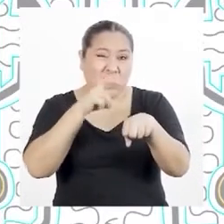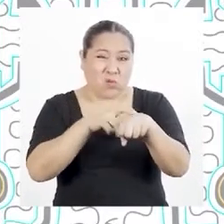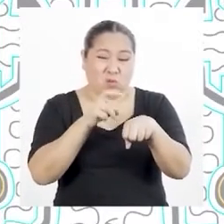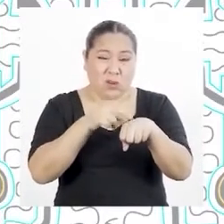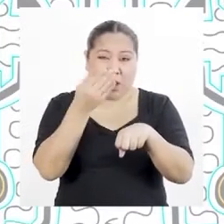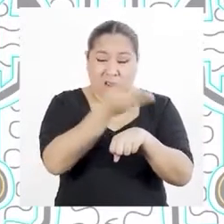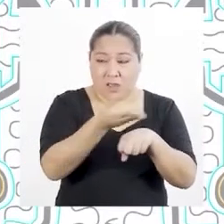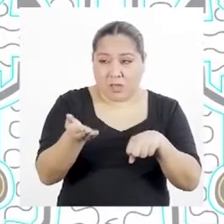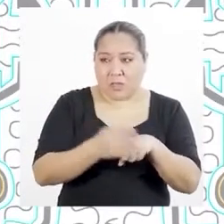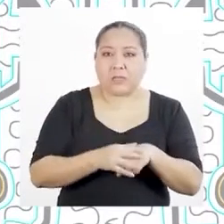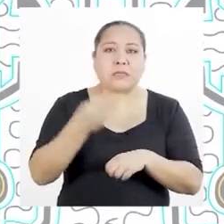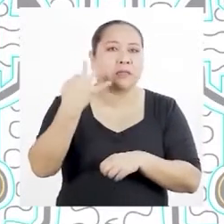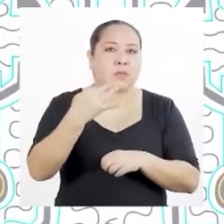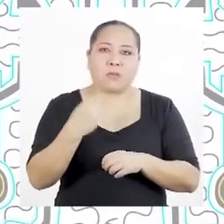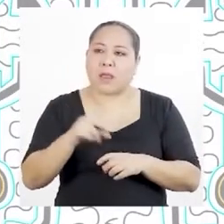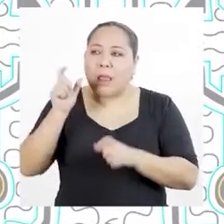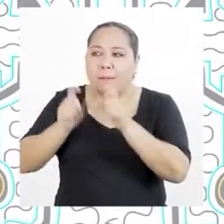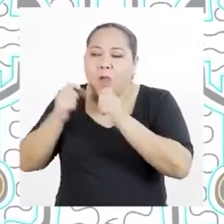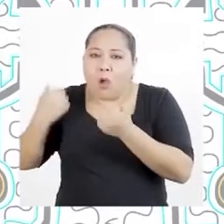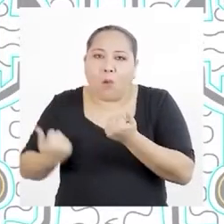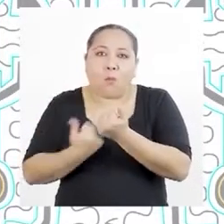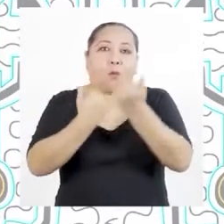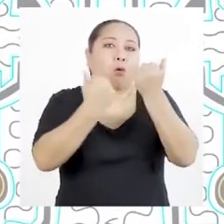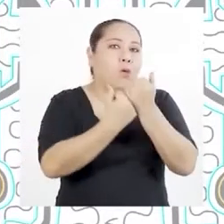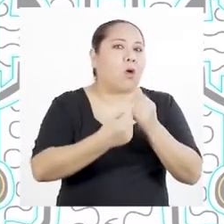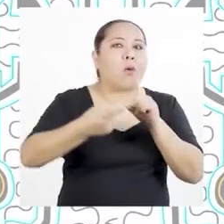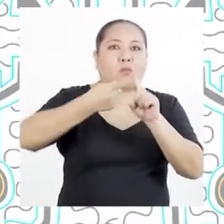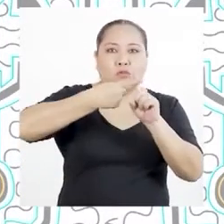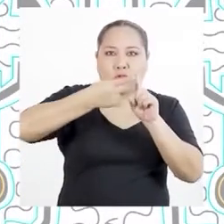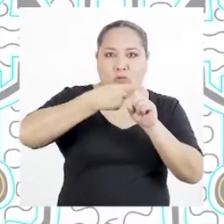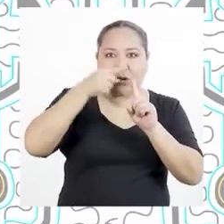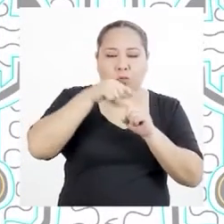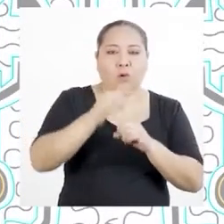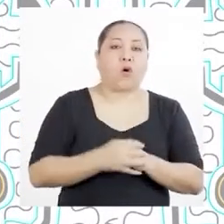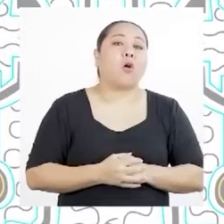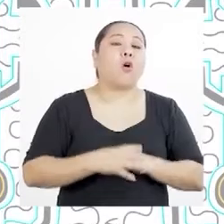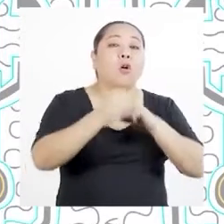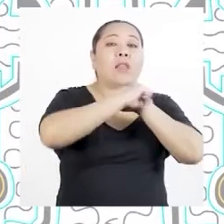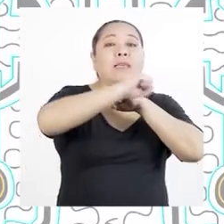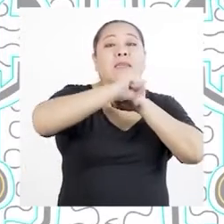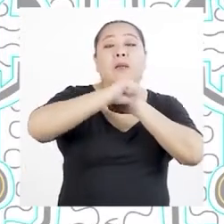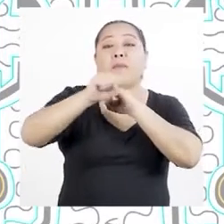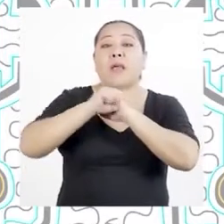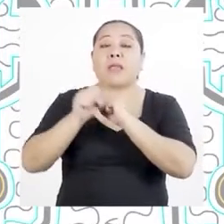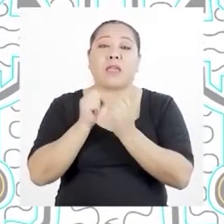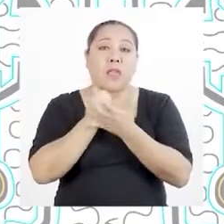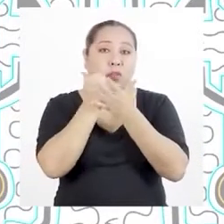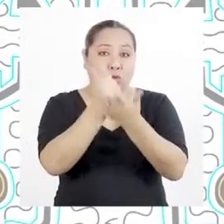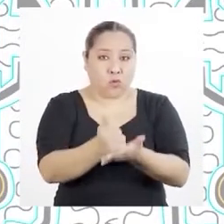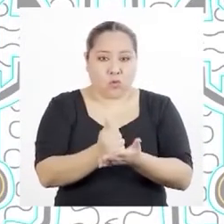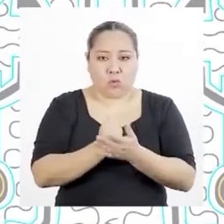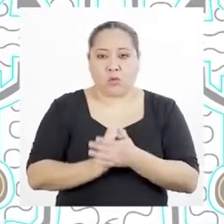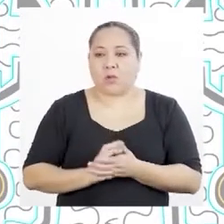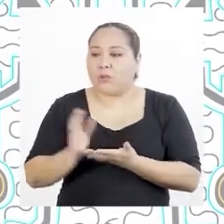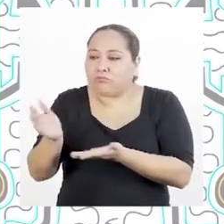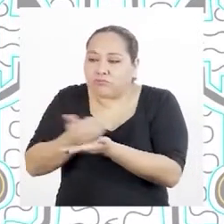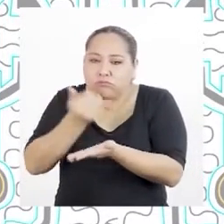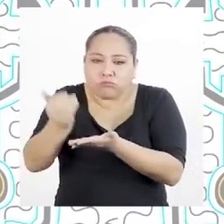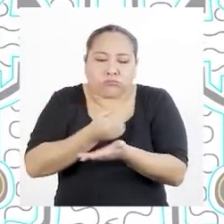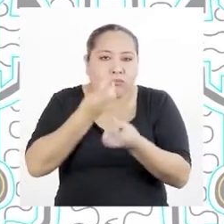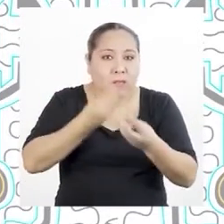y siempre han mostrado una respuesta positiva con las campañas de ayuda, recolectando